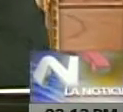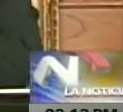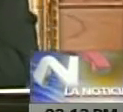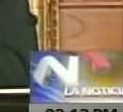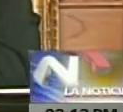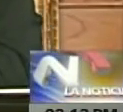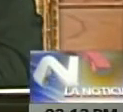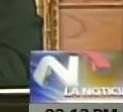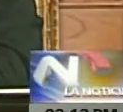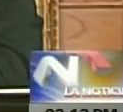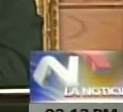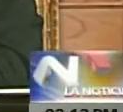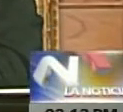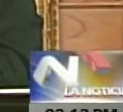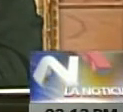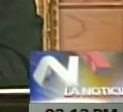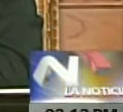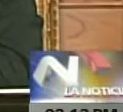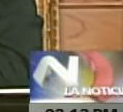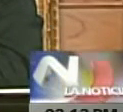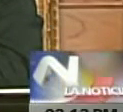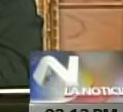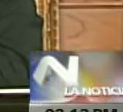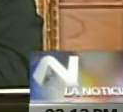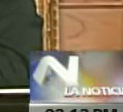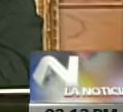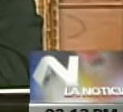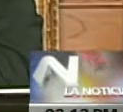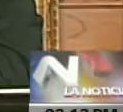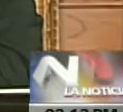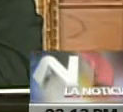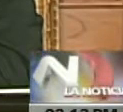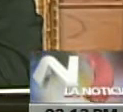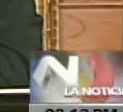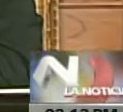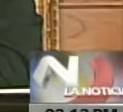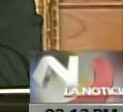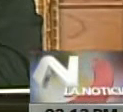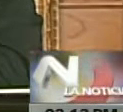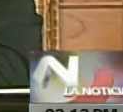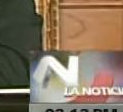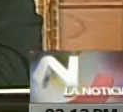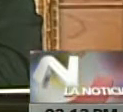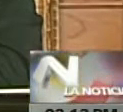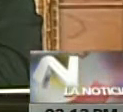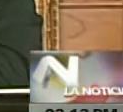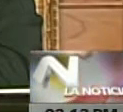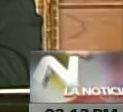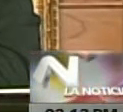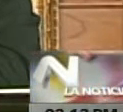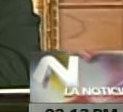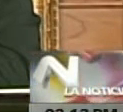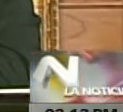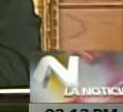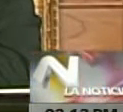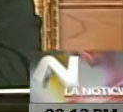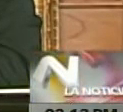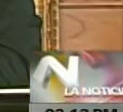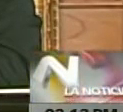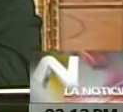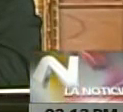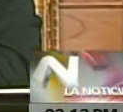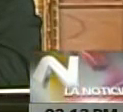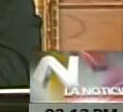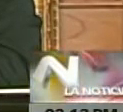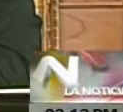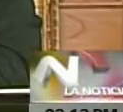compañero ministro. Hay que atender y atender muy bien ese frente. Igualmente quiero